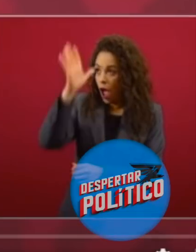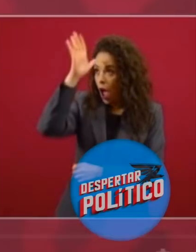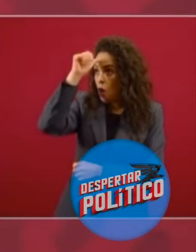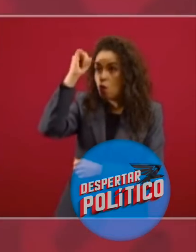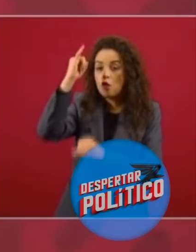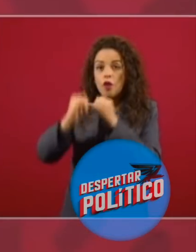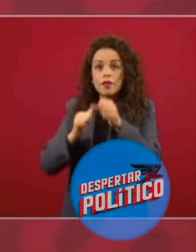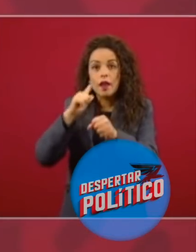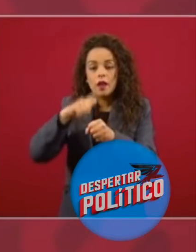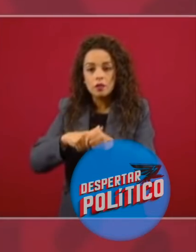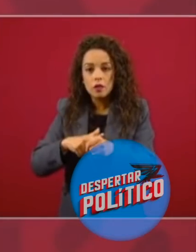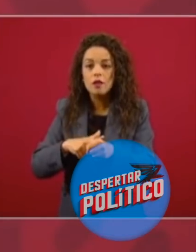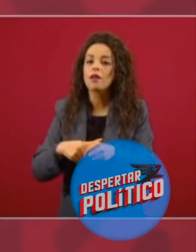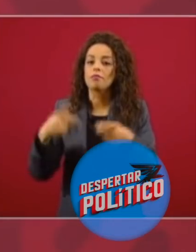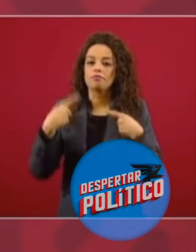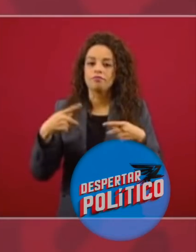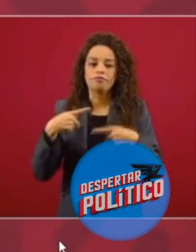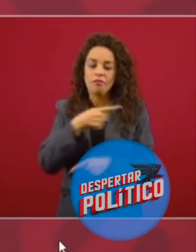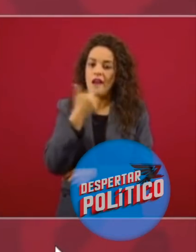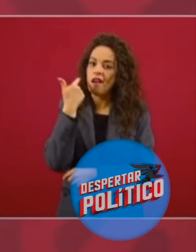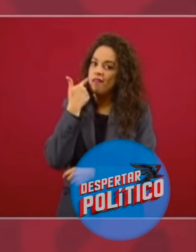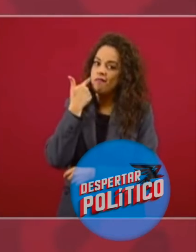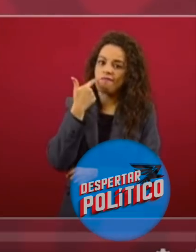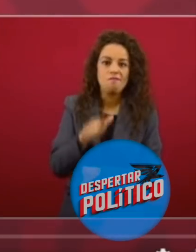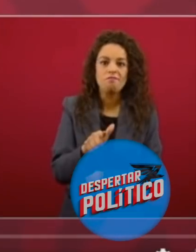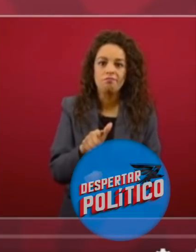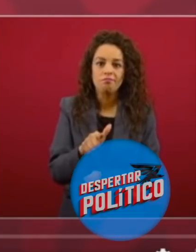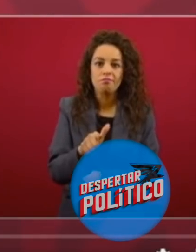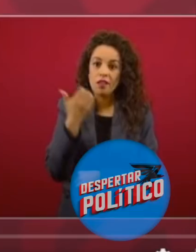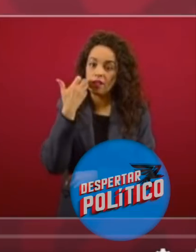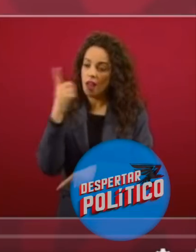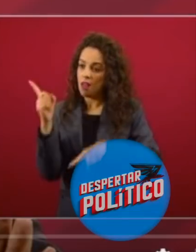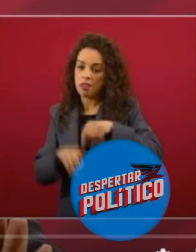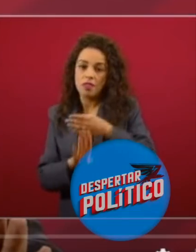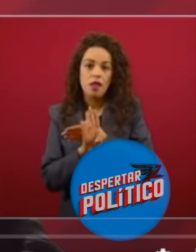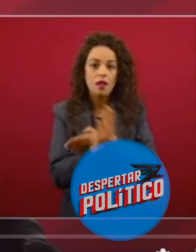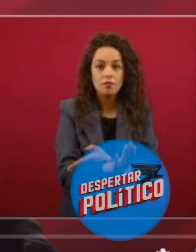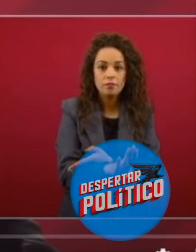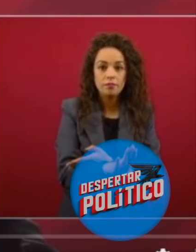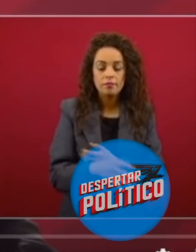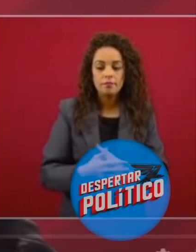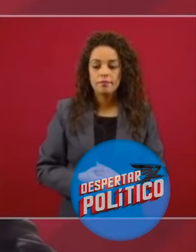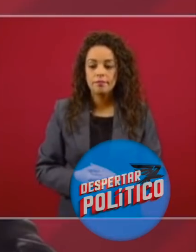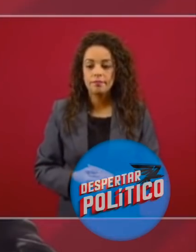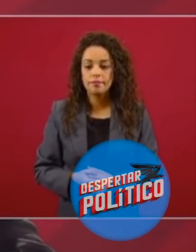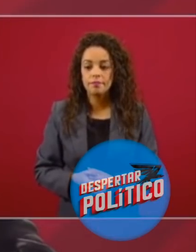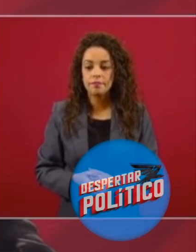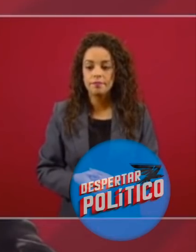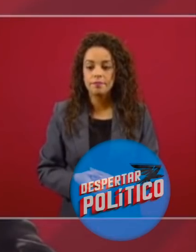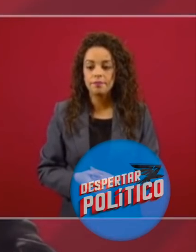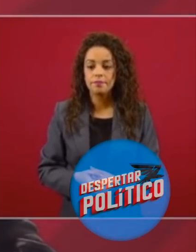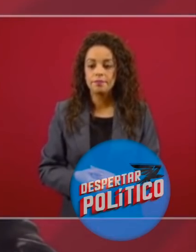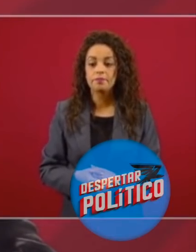esta resistencia, esta oposición. Estamos pidiéndole a